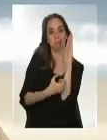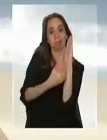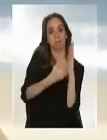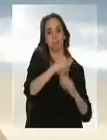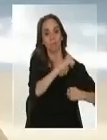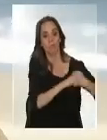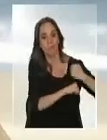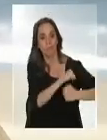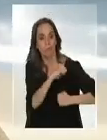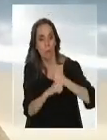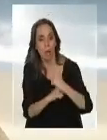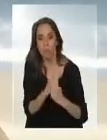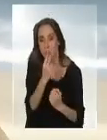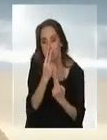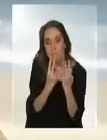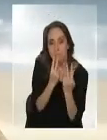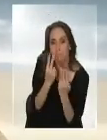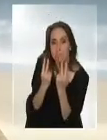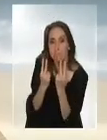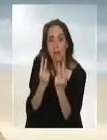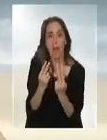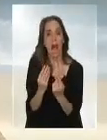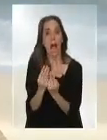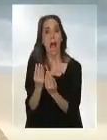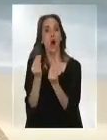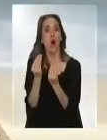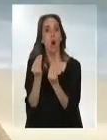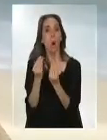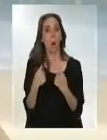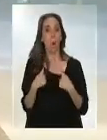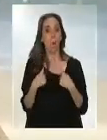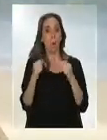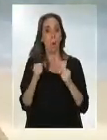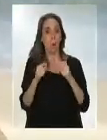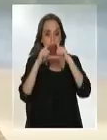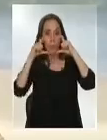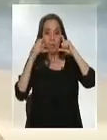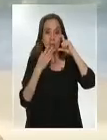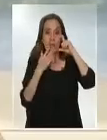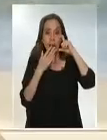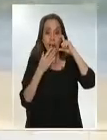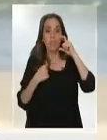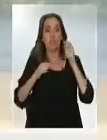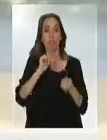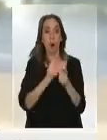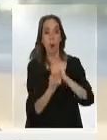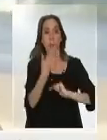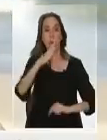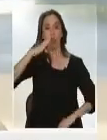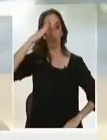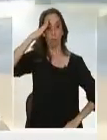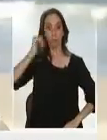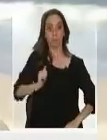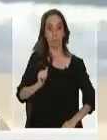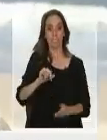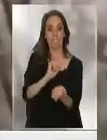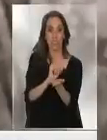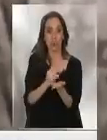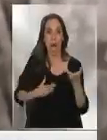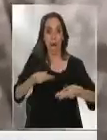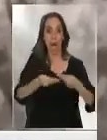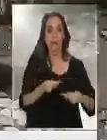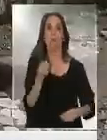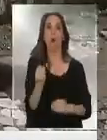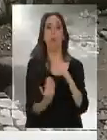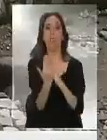tiempo, va descubriendo cómo formar su, cómo poder aportar a la institución de mejor forma y va encontrando su lugar dentro de esta.